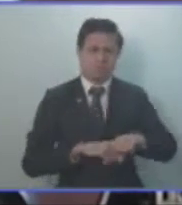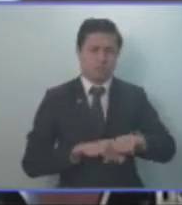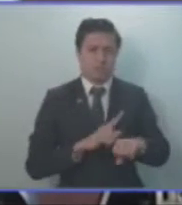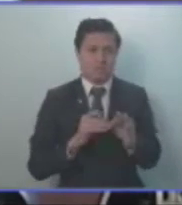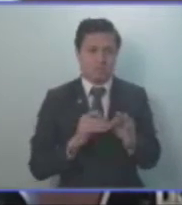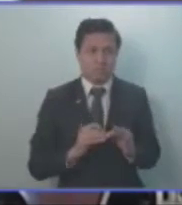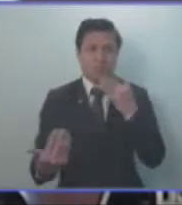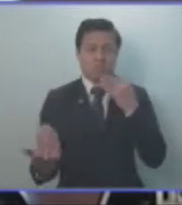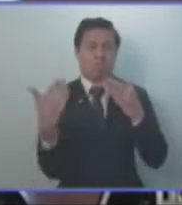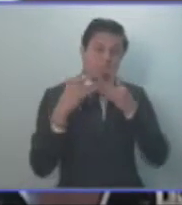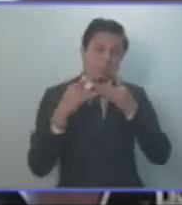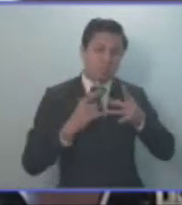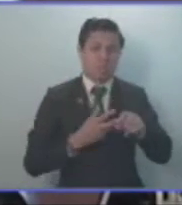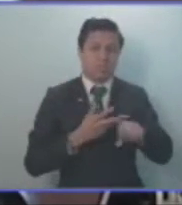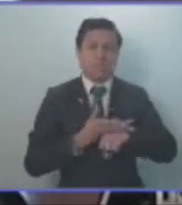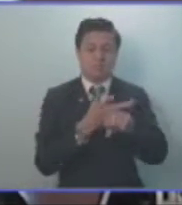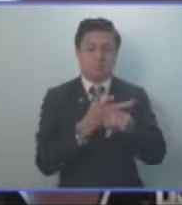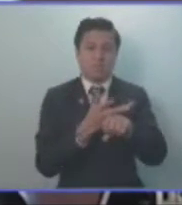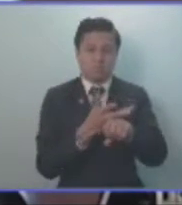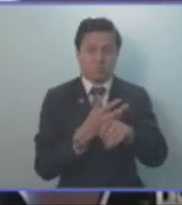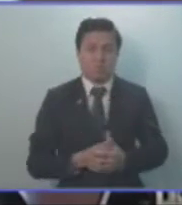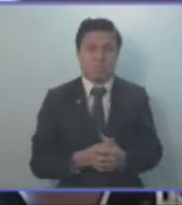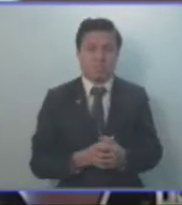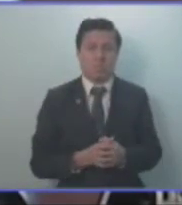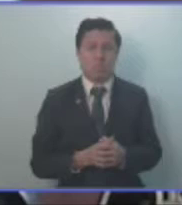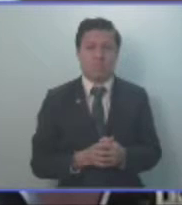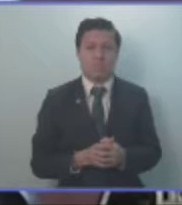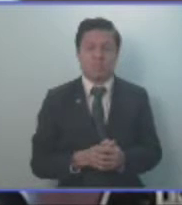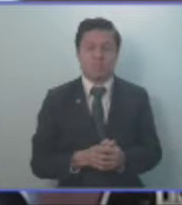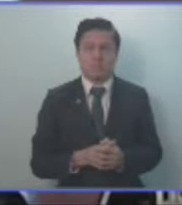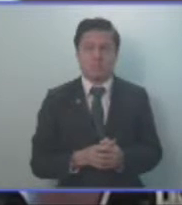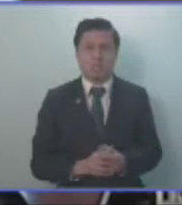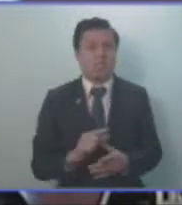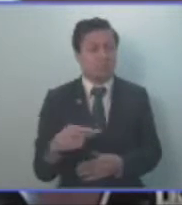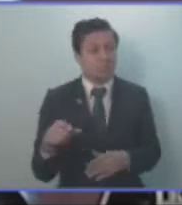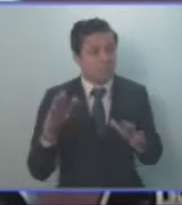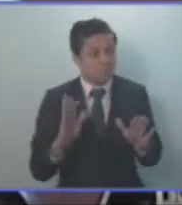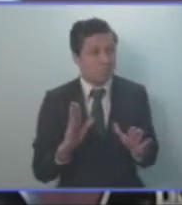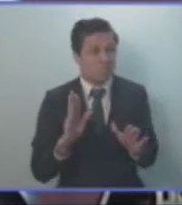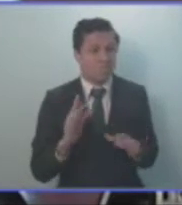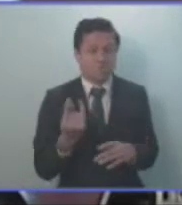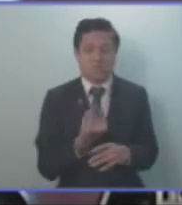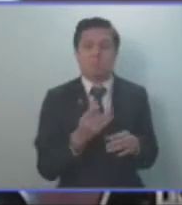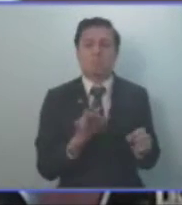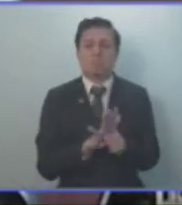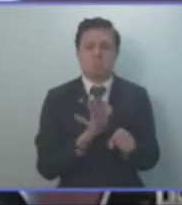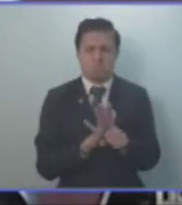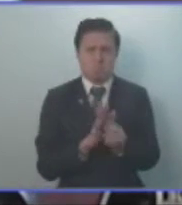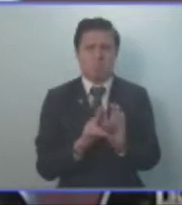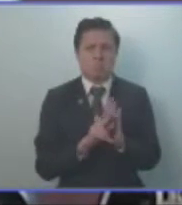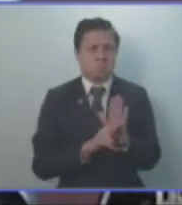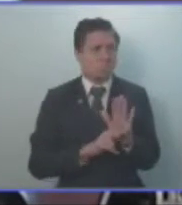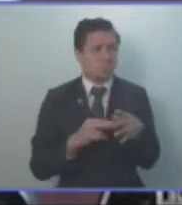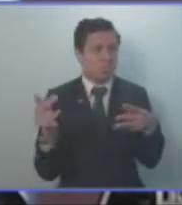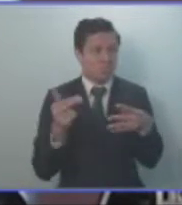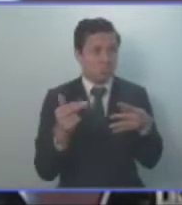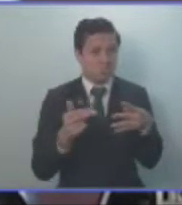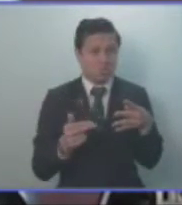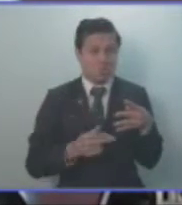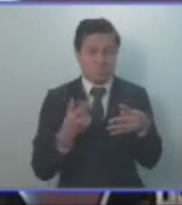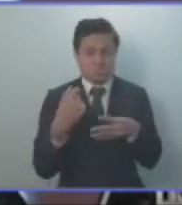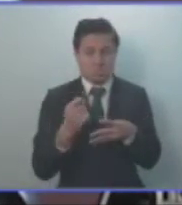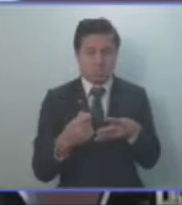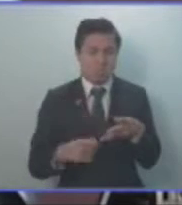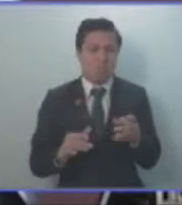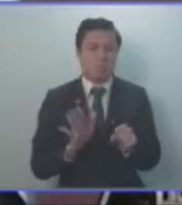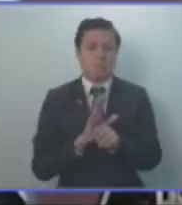modalidades descritas en la Ley de Transporte Terrestre, Tránsito y Seguridad Vial, siempre y cuando aquellos cumplan con todos los requisitos exigidos para ser